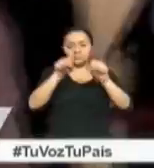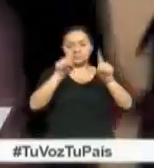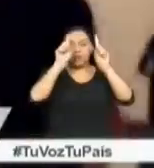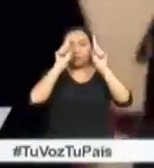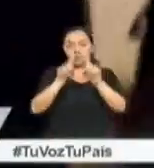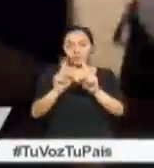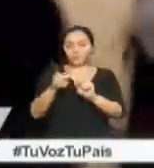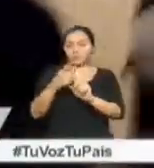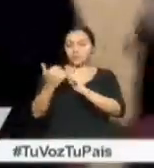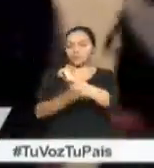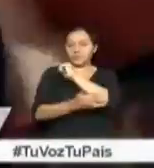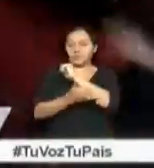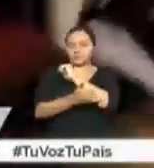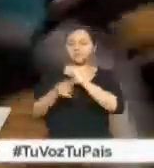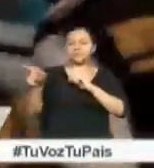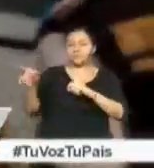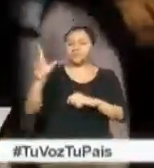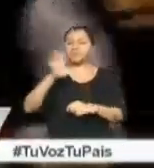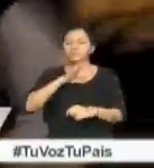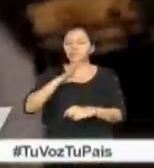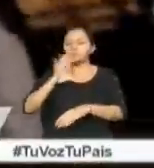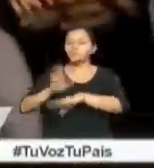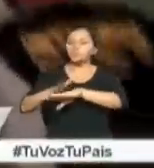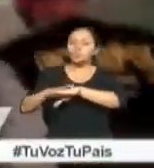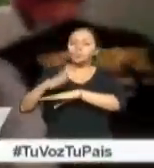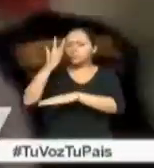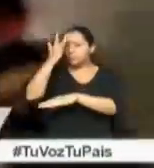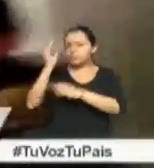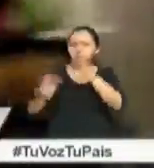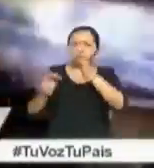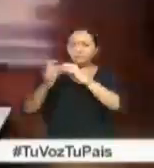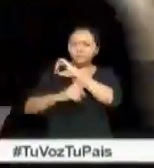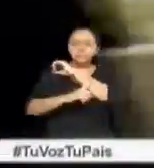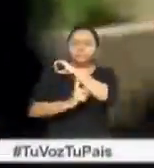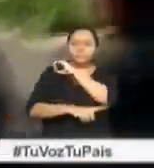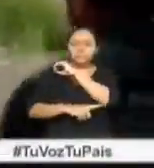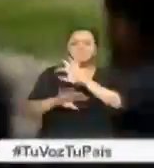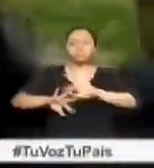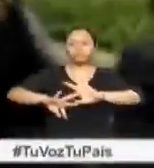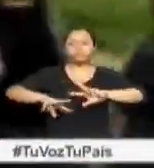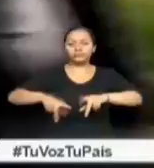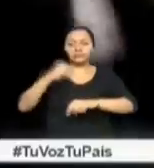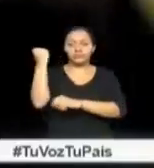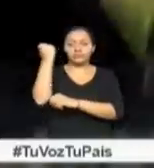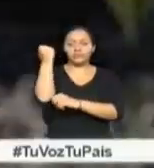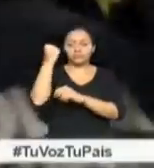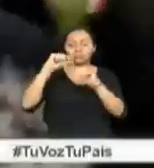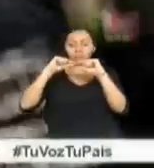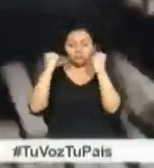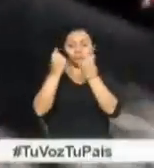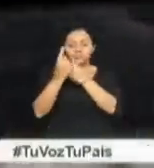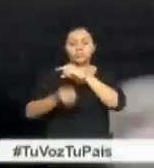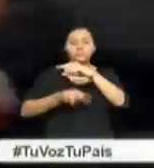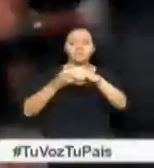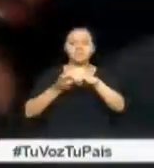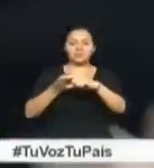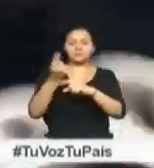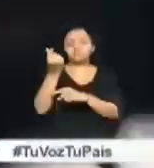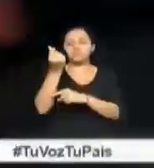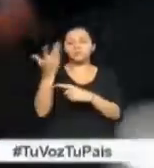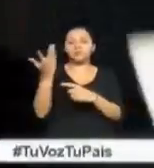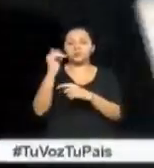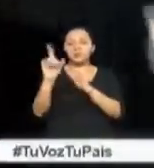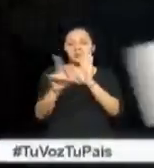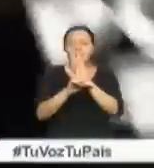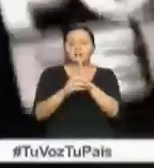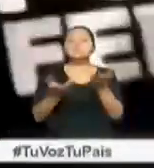bilateral. Duarte es requerido por la justicia mexicana bajo cargos de delincuencia organizada y operaciones con recursos ilícitos.